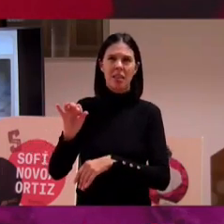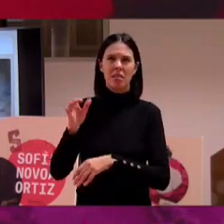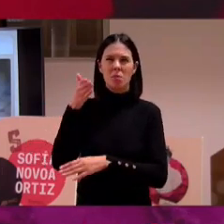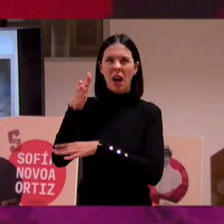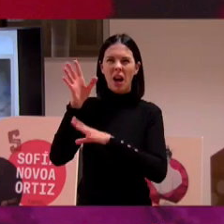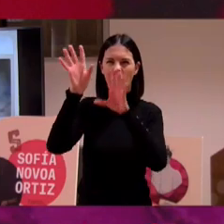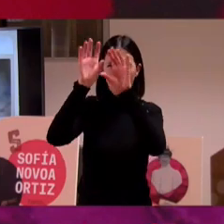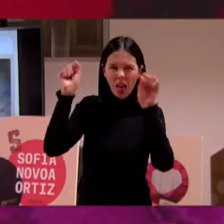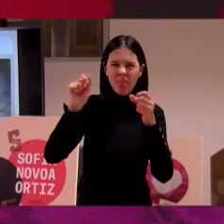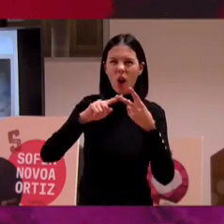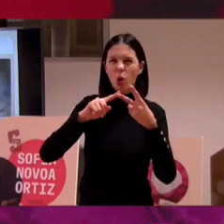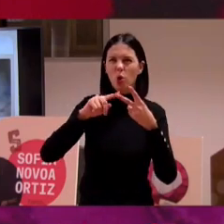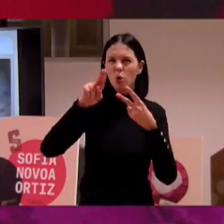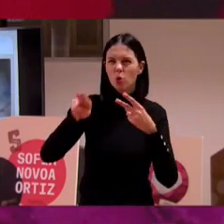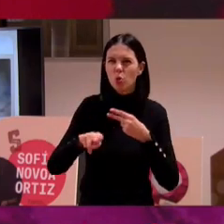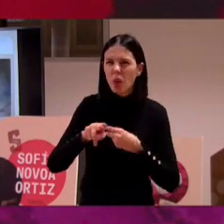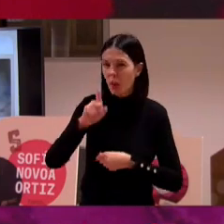Holanda ou en Suiza, non lembro neste momento,